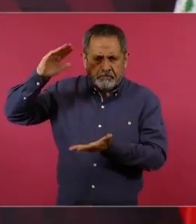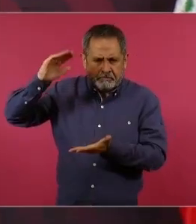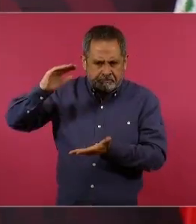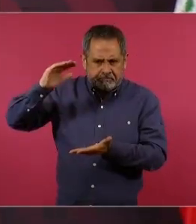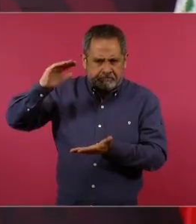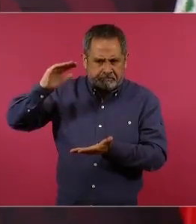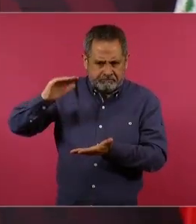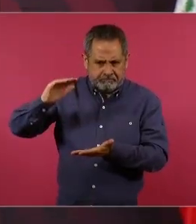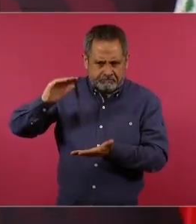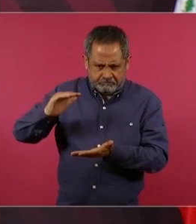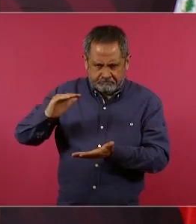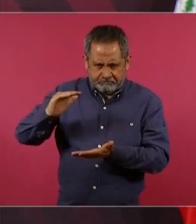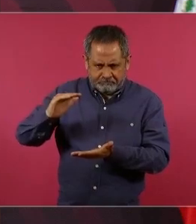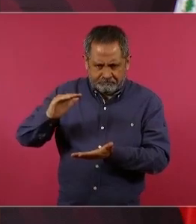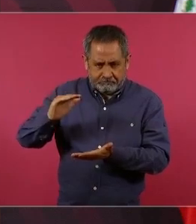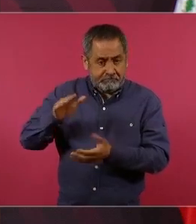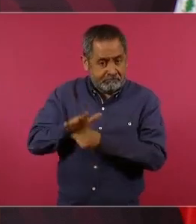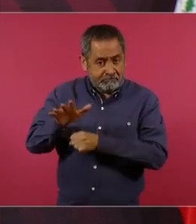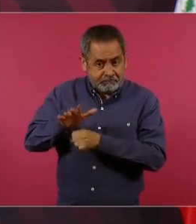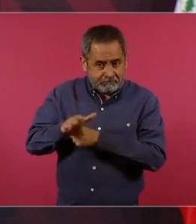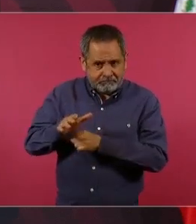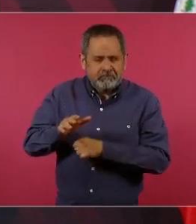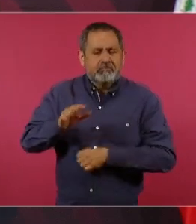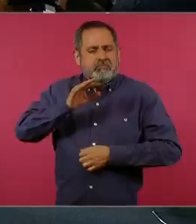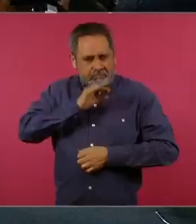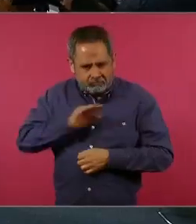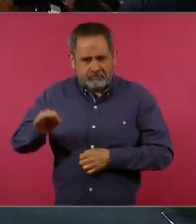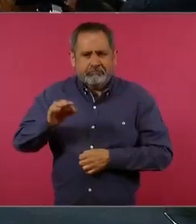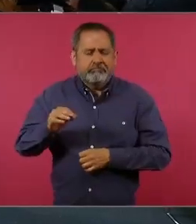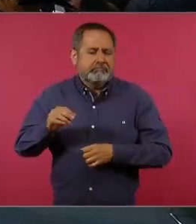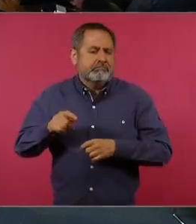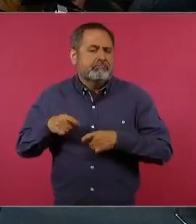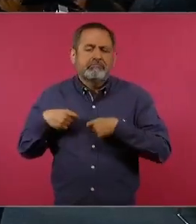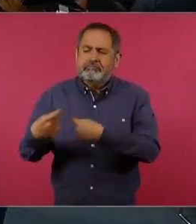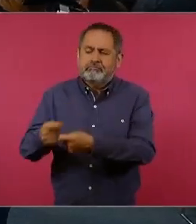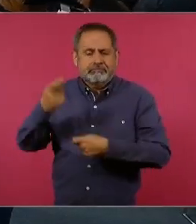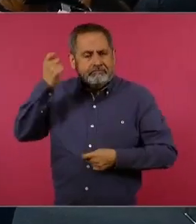de jubilación, dejar nada más los años de servicio,